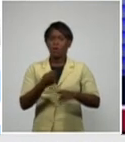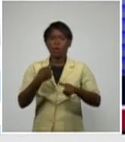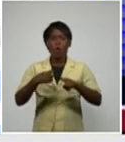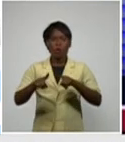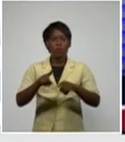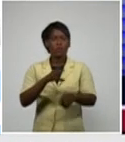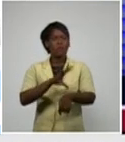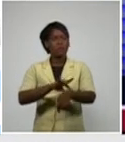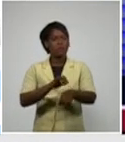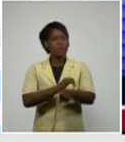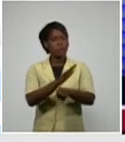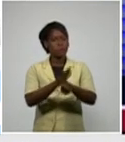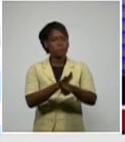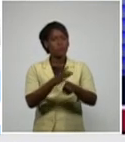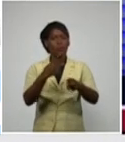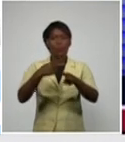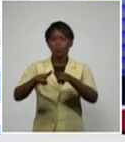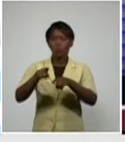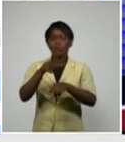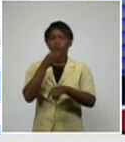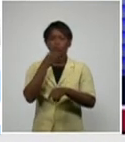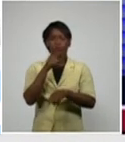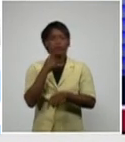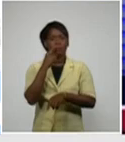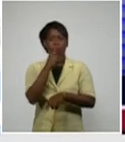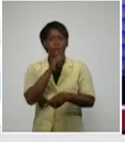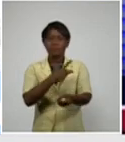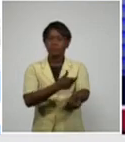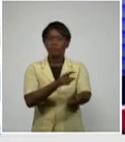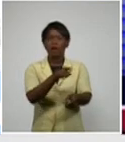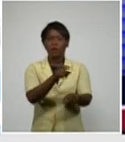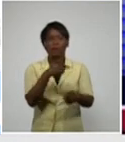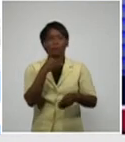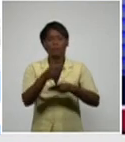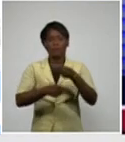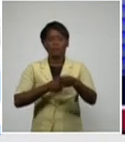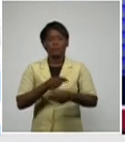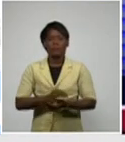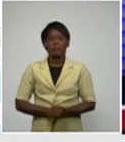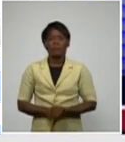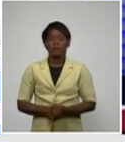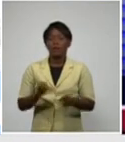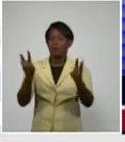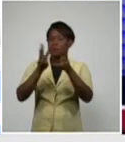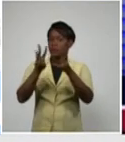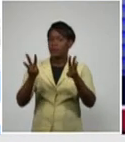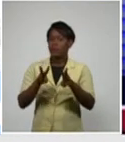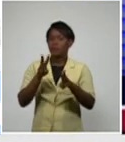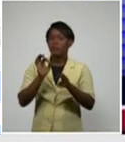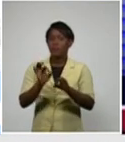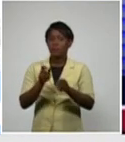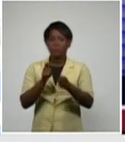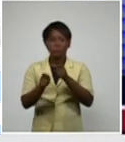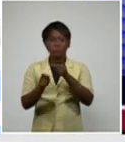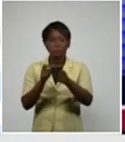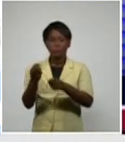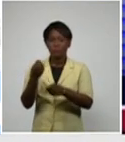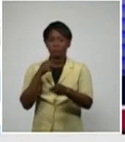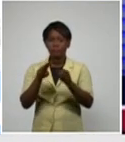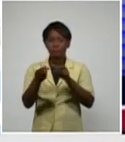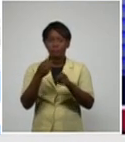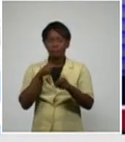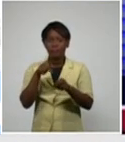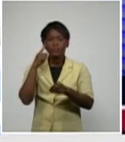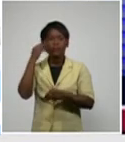enfermedades. Doctor, nos escriben muchas personas en redes sociales, también a través de los espacios en los que transmitimos en internet